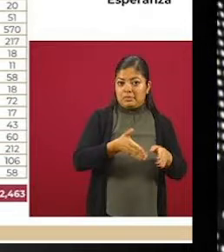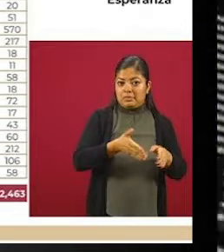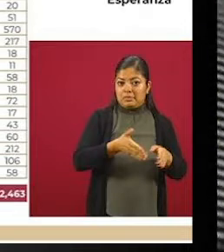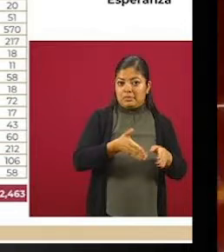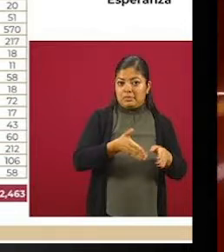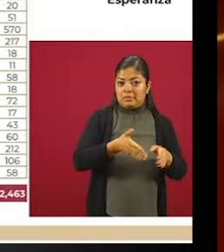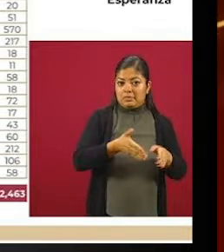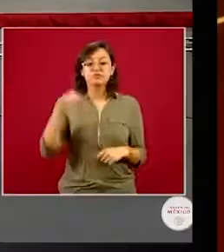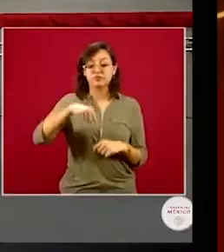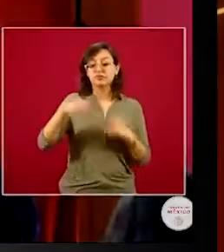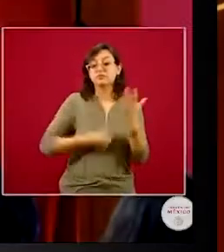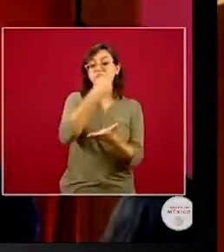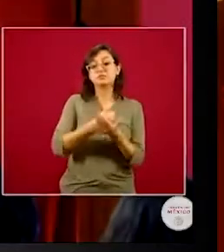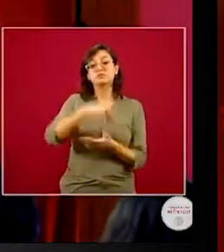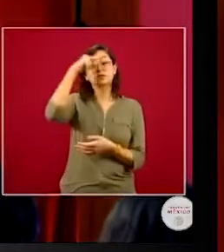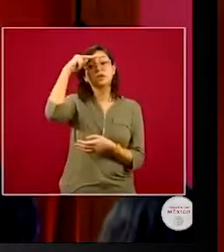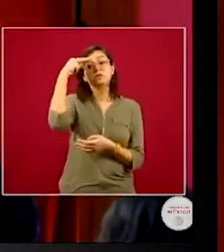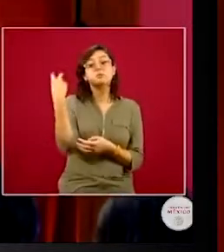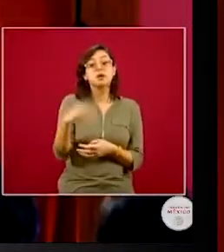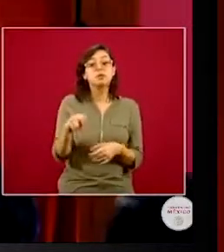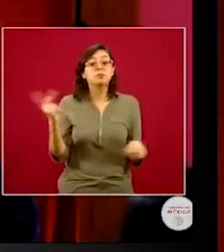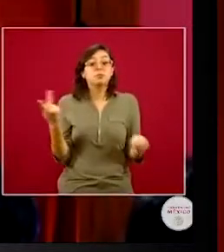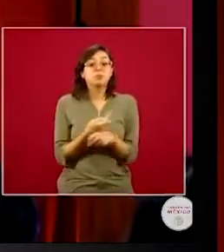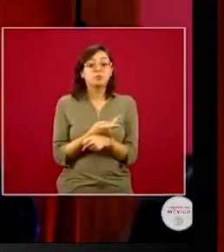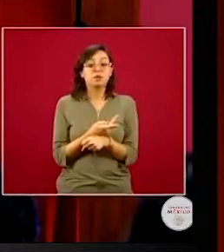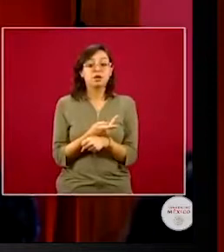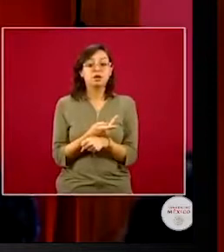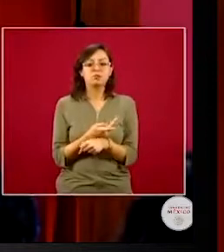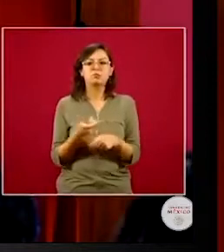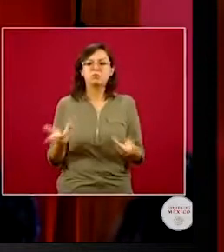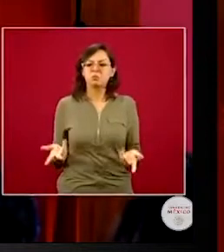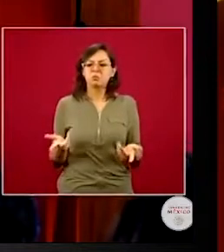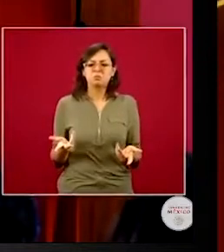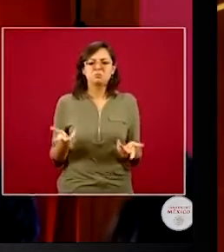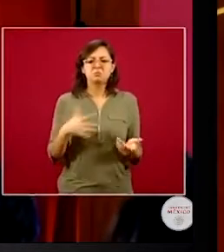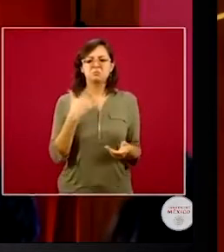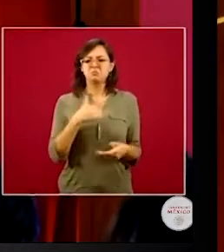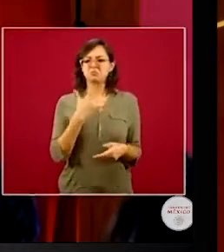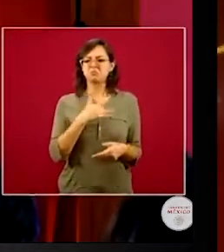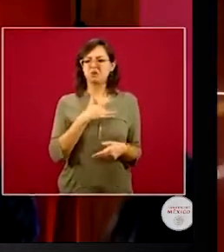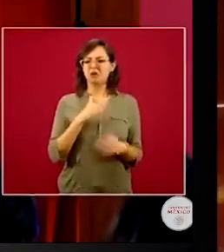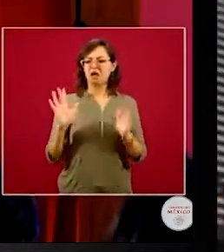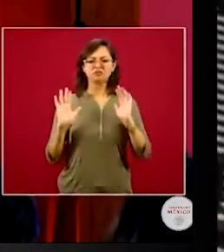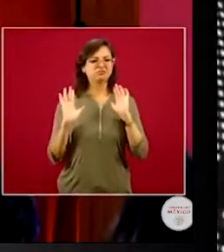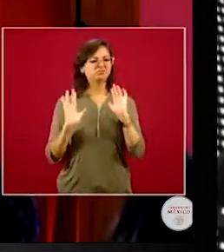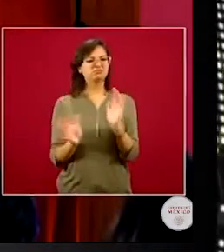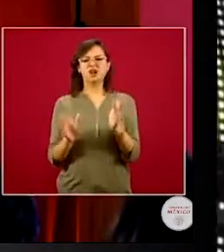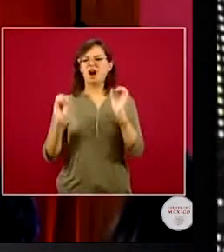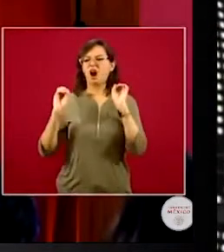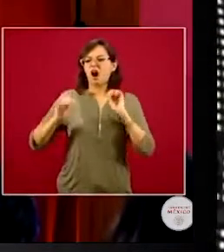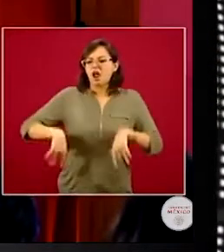del país con el mayor número de estas unidades territoriales con 213 estos municipios no tienen casos registrados de kobe